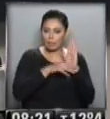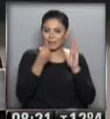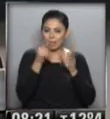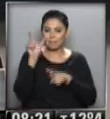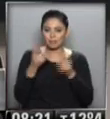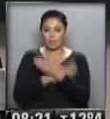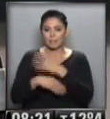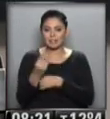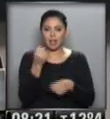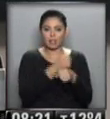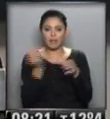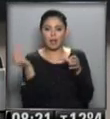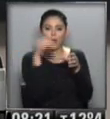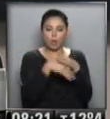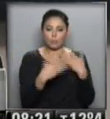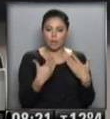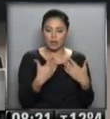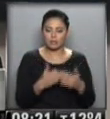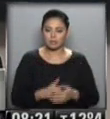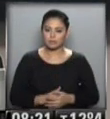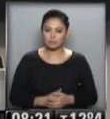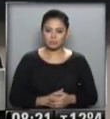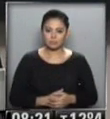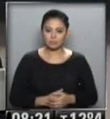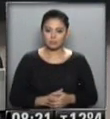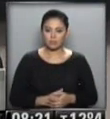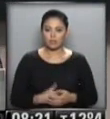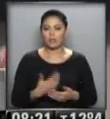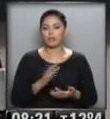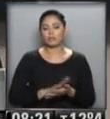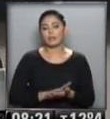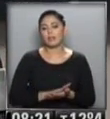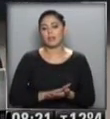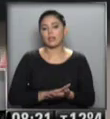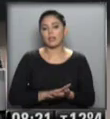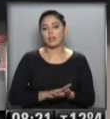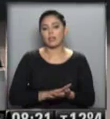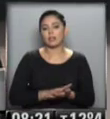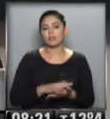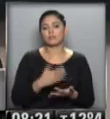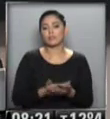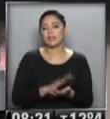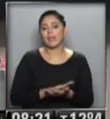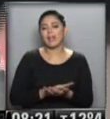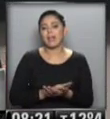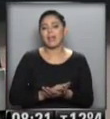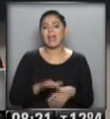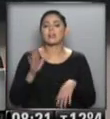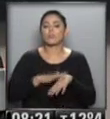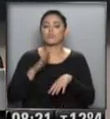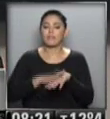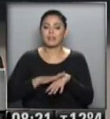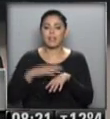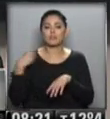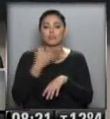laboral de personas con discapacidad relacionados con la cuestión de responsabilidad social empresaria además